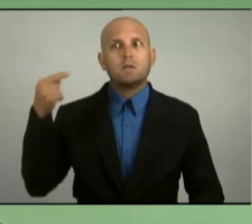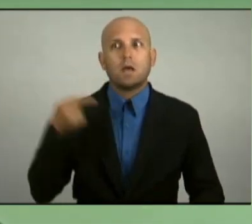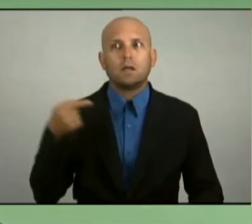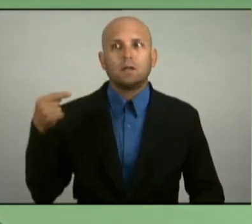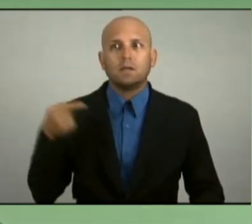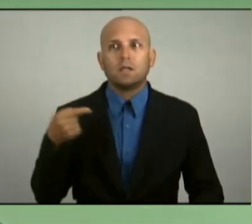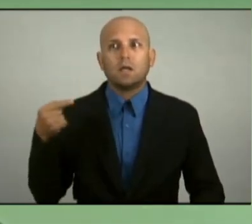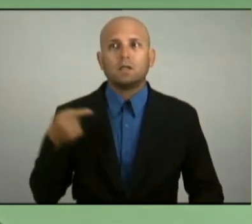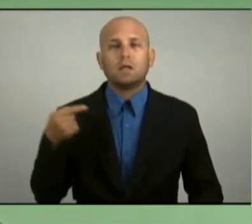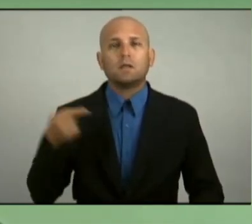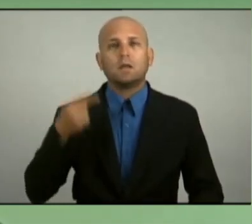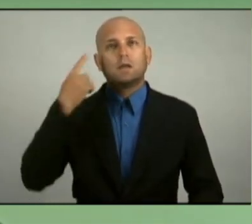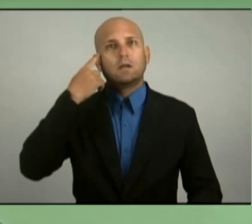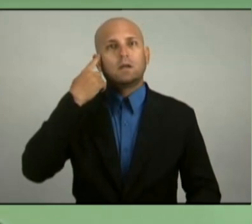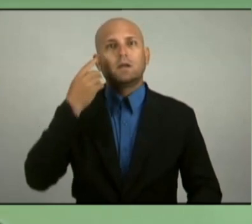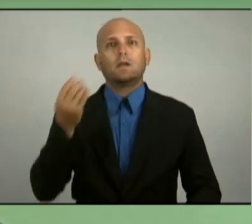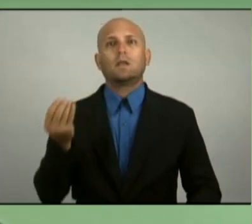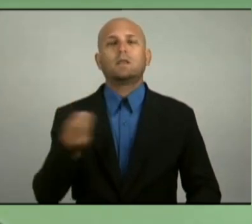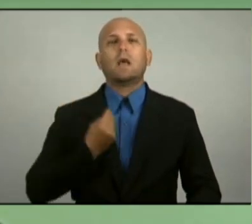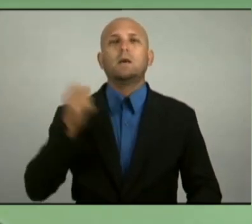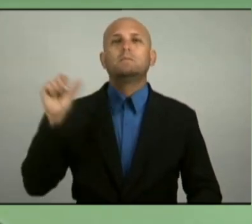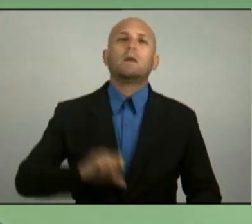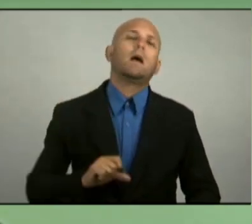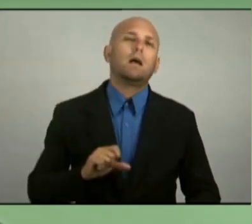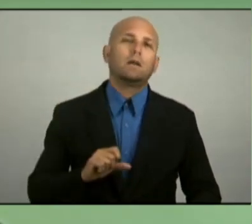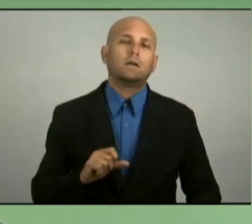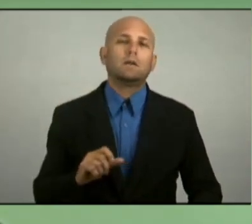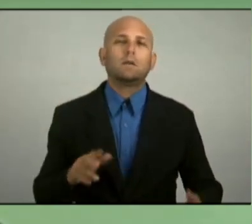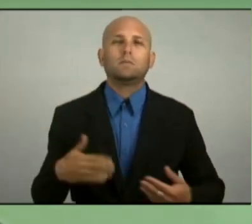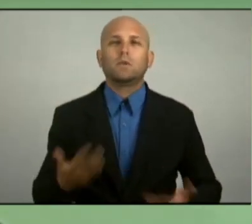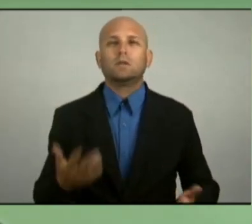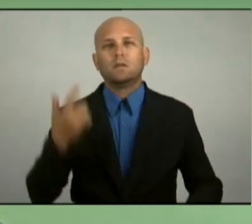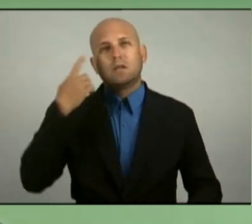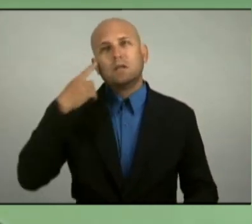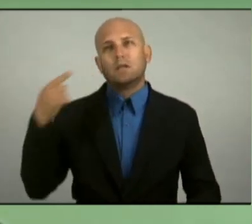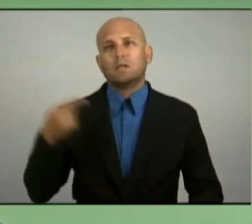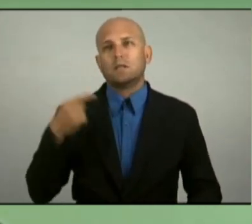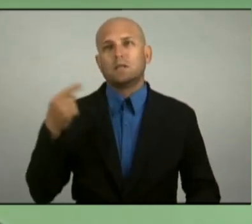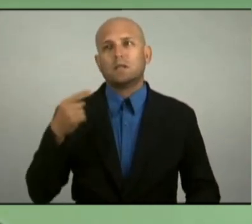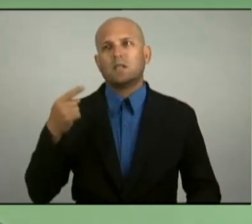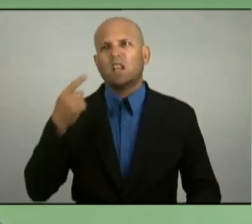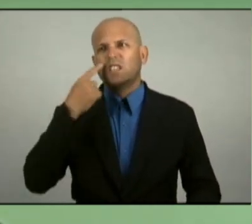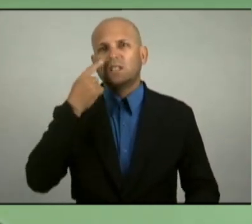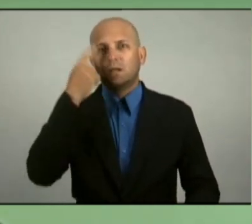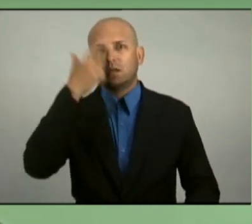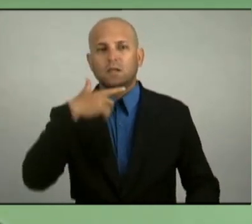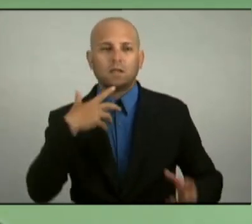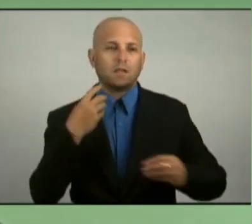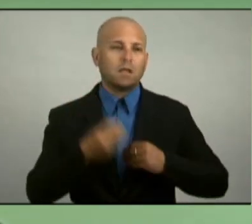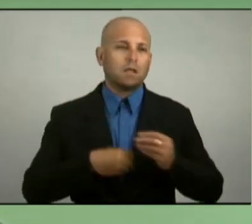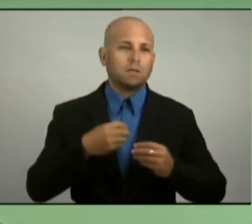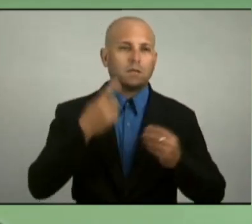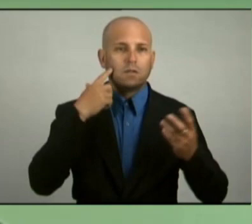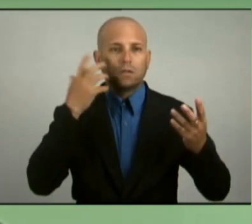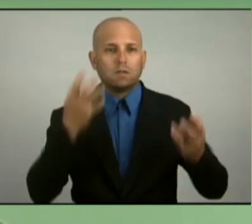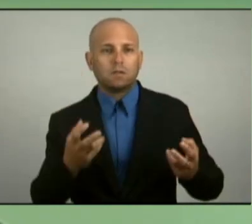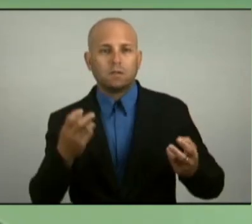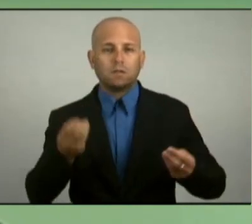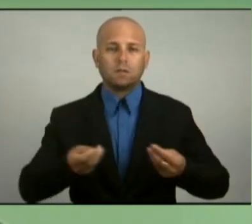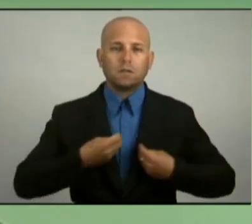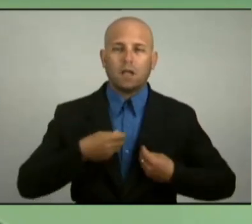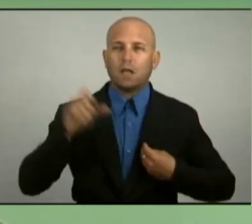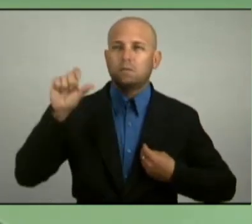estuviera Deseando que eso malo le pasara eh Porque la energía negativa se irradia Y entonces eh pienso que